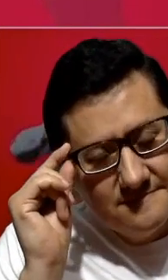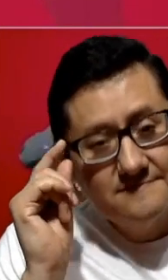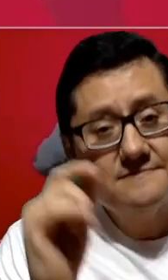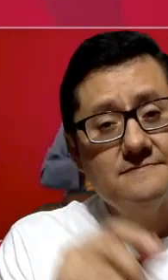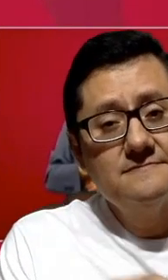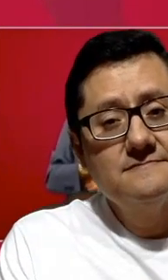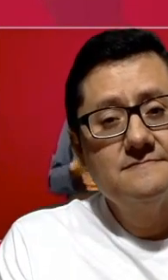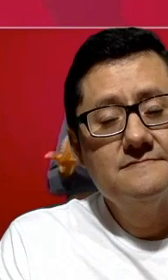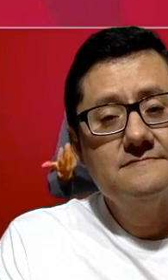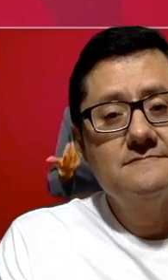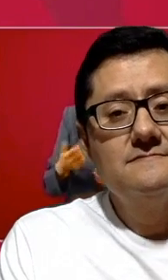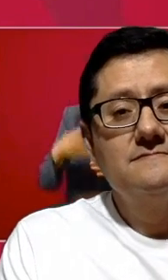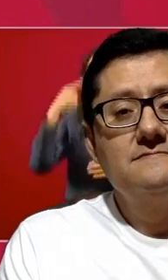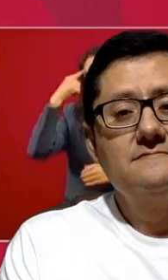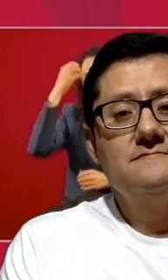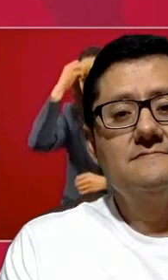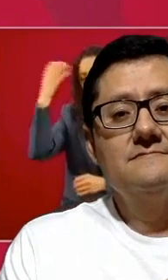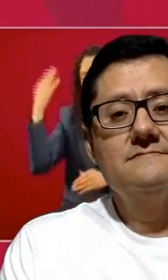se buscara